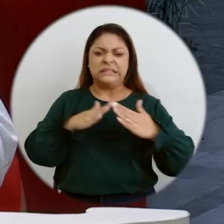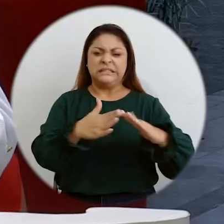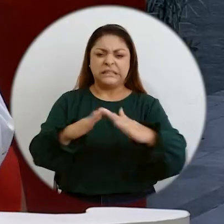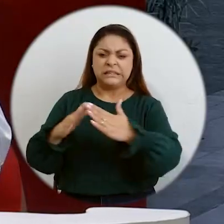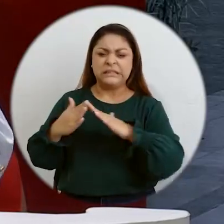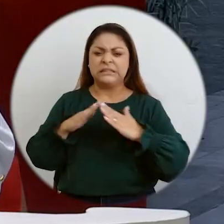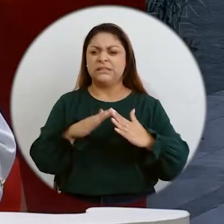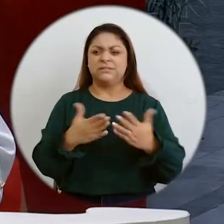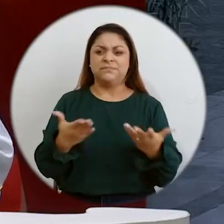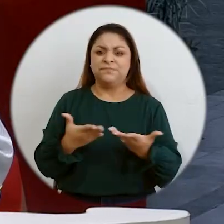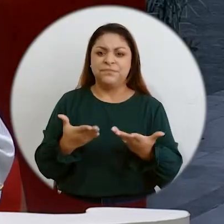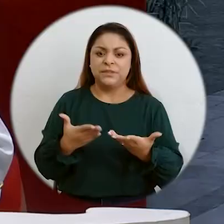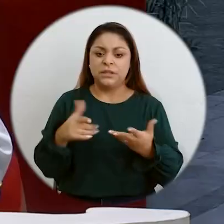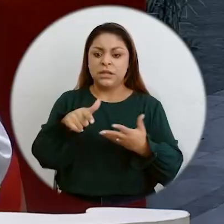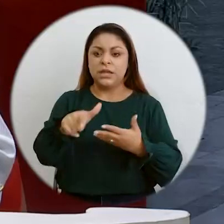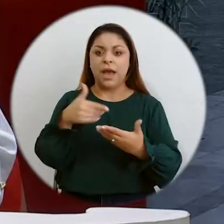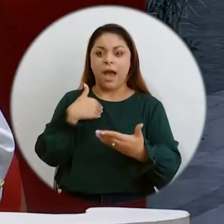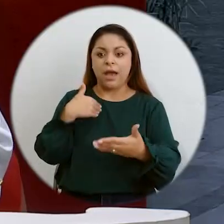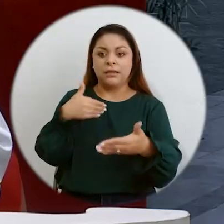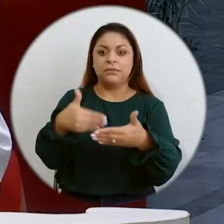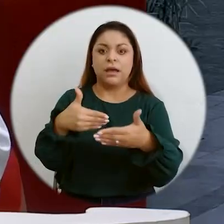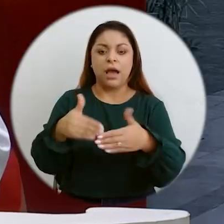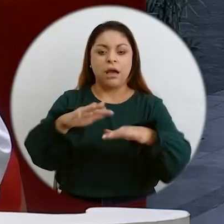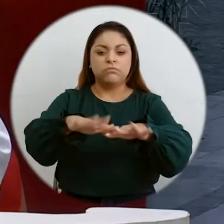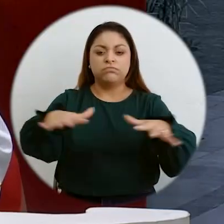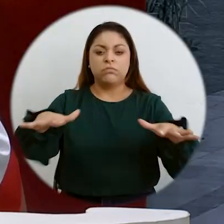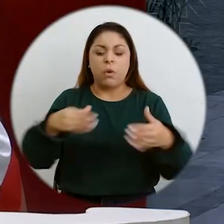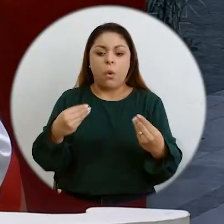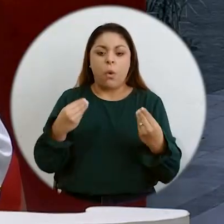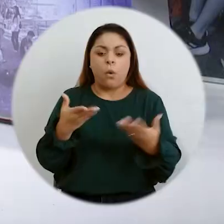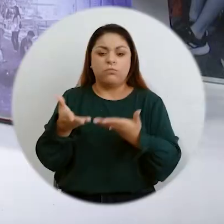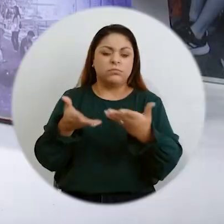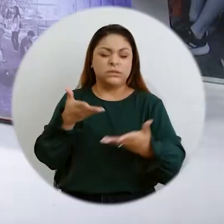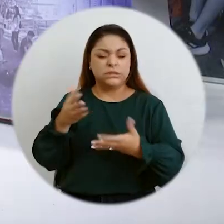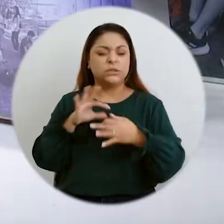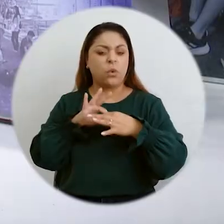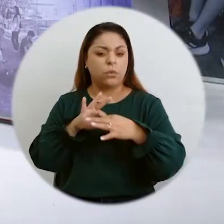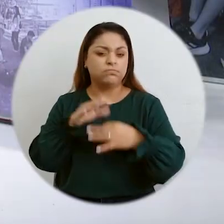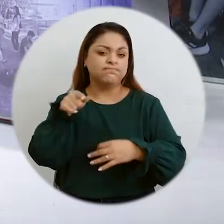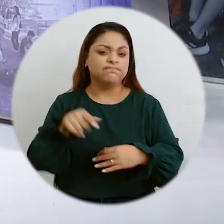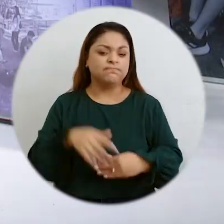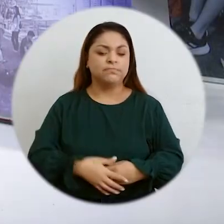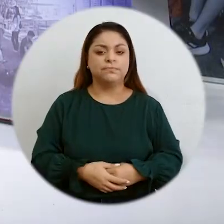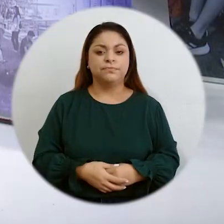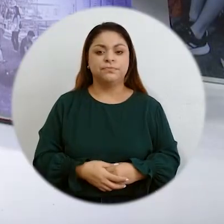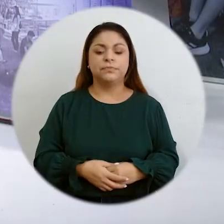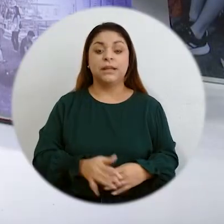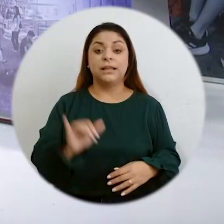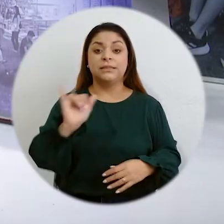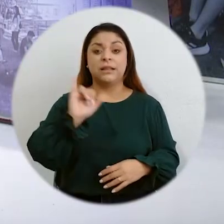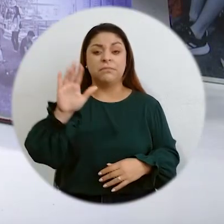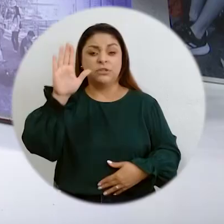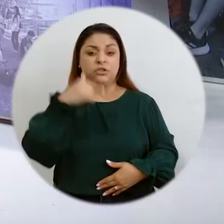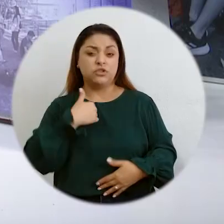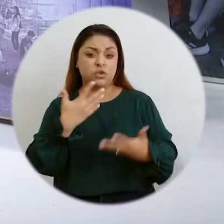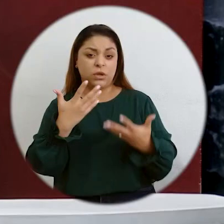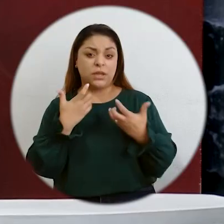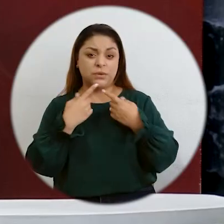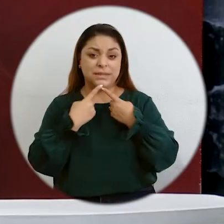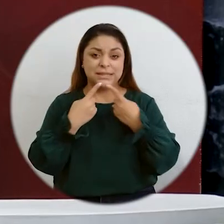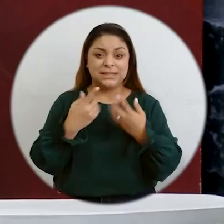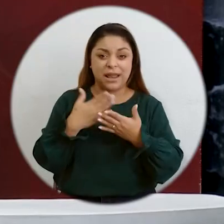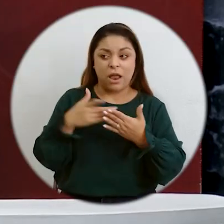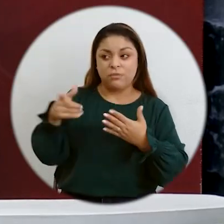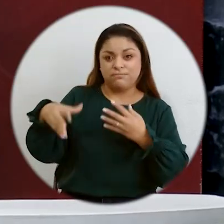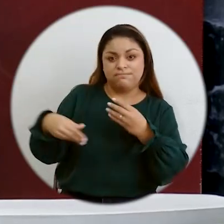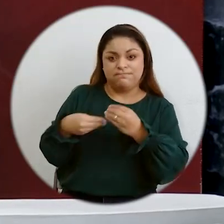de su conexión con estas grandes masas de agua. Sí, también quisiera hacer mención, agregando a lo que